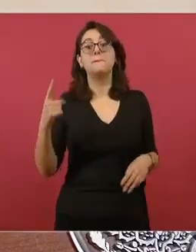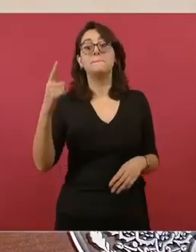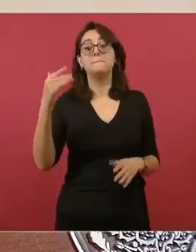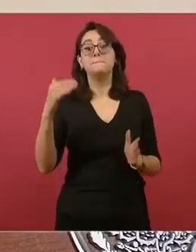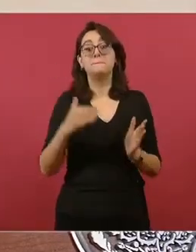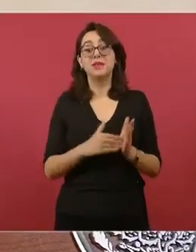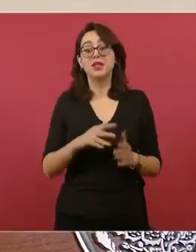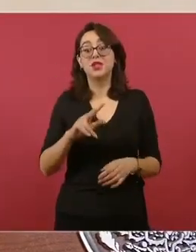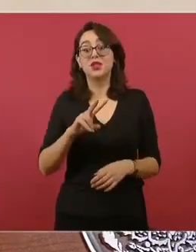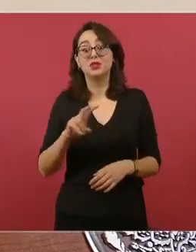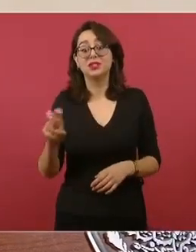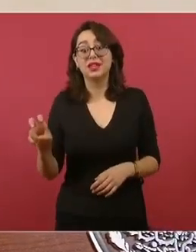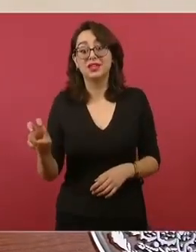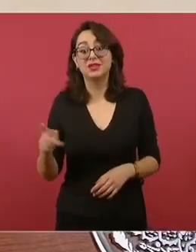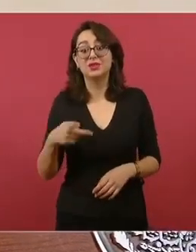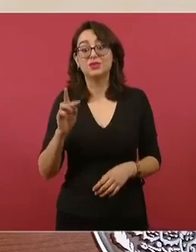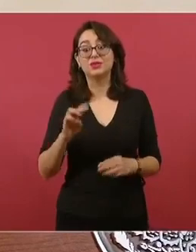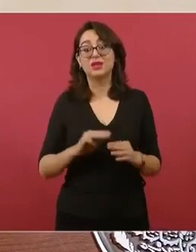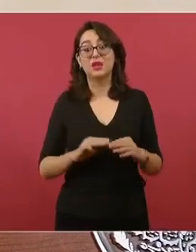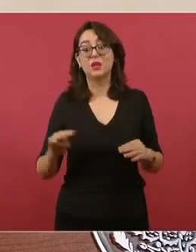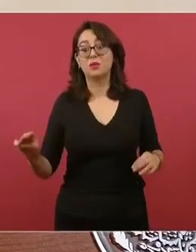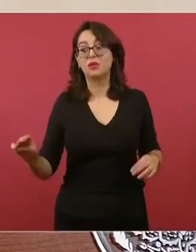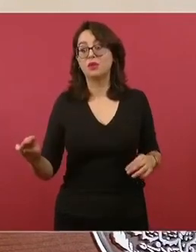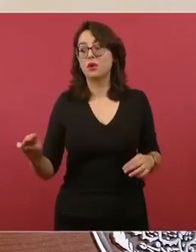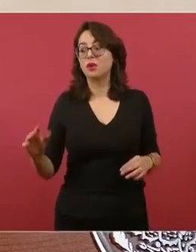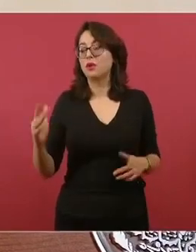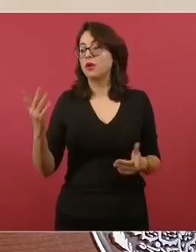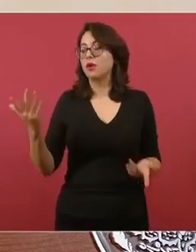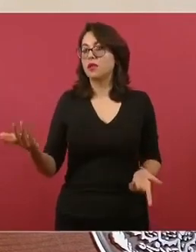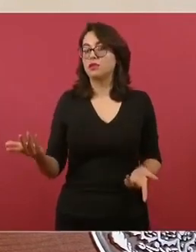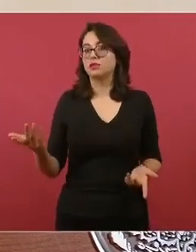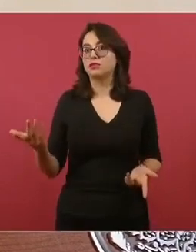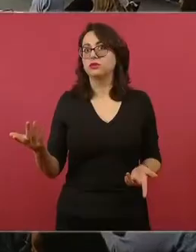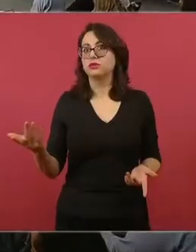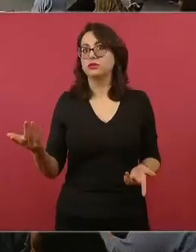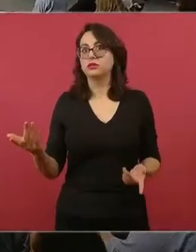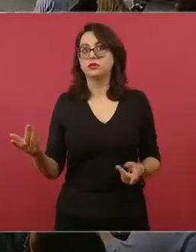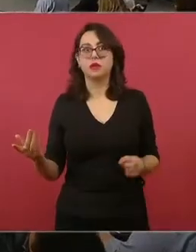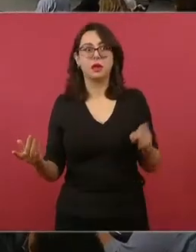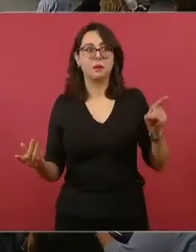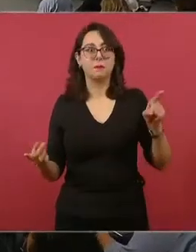1.200. Entonces, no, es como de Morelia